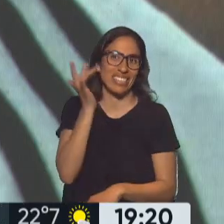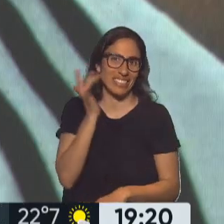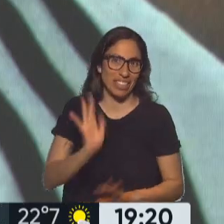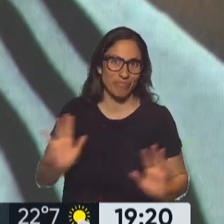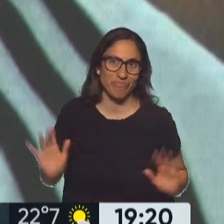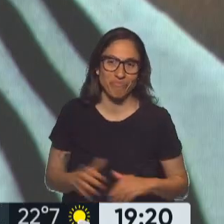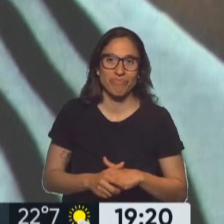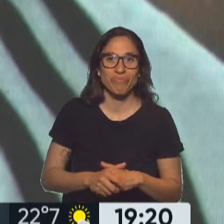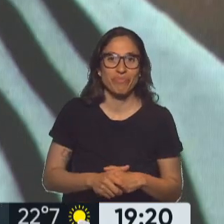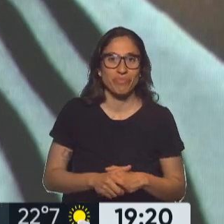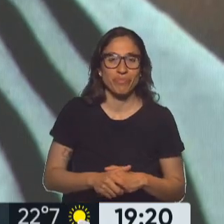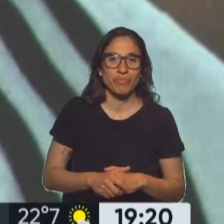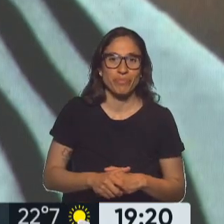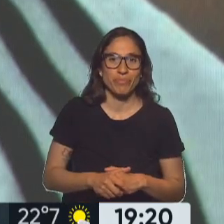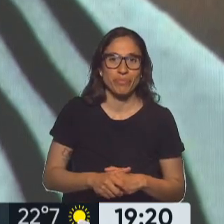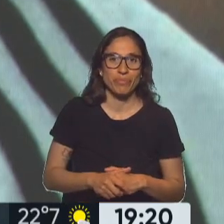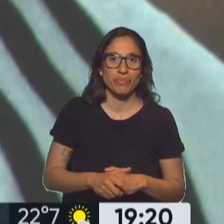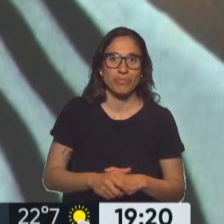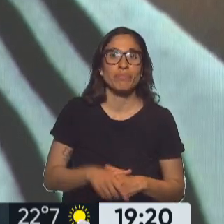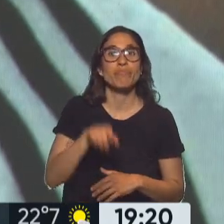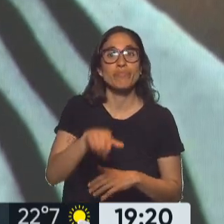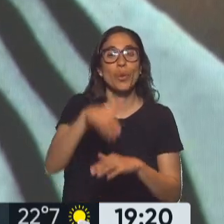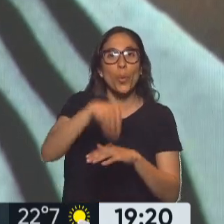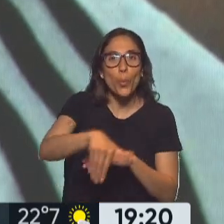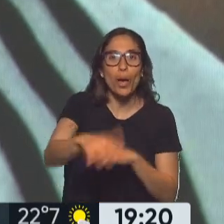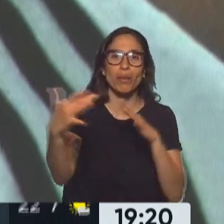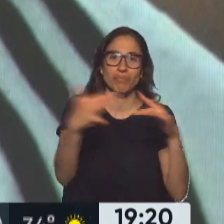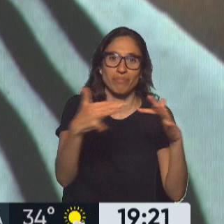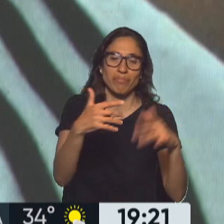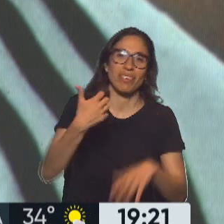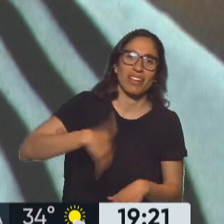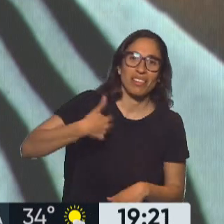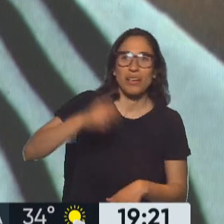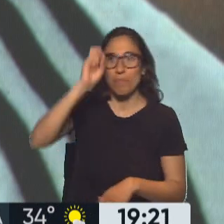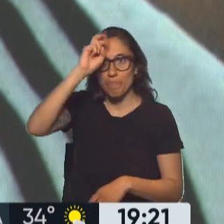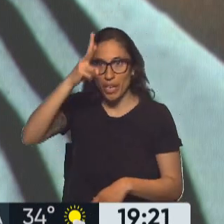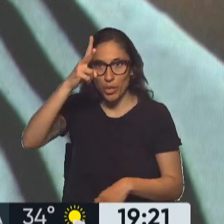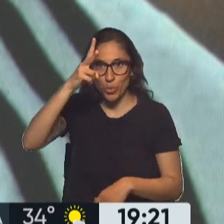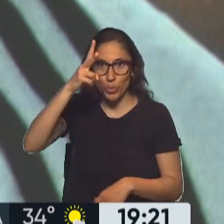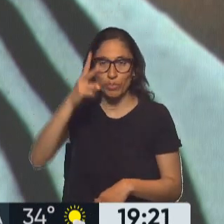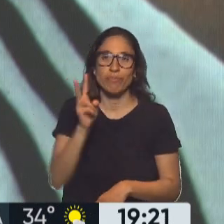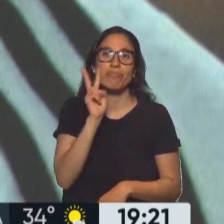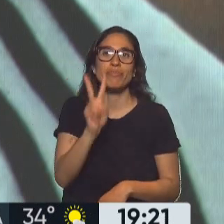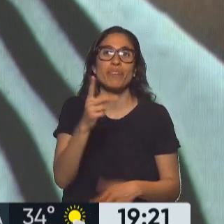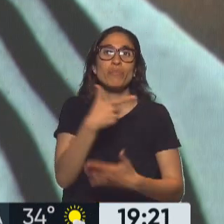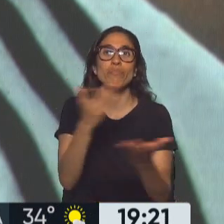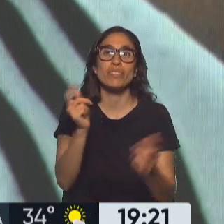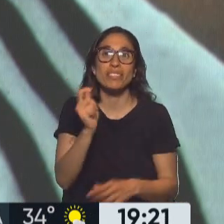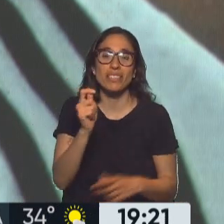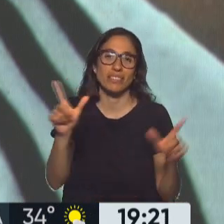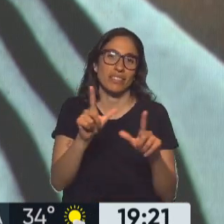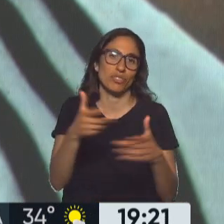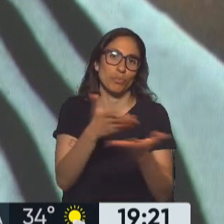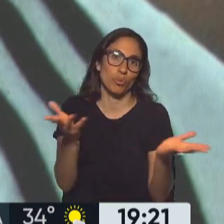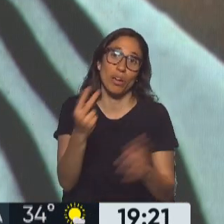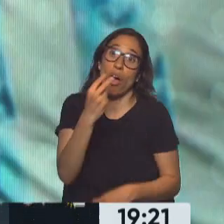partido Argentina-Perú, que vas a ver en vivo y en directo para todo el país, por esta pantalla, por la TV pública. Y sí, es a las 11 de la noche.